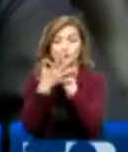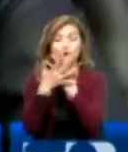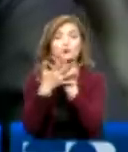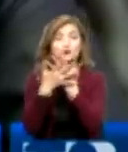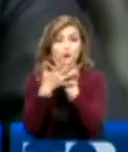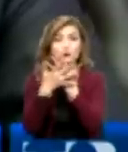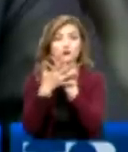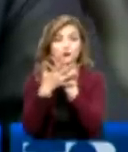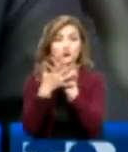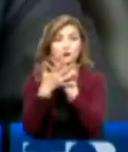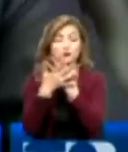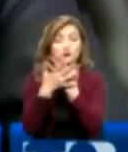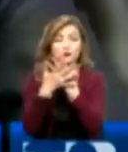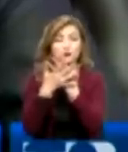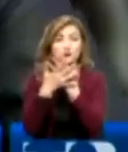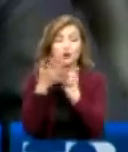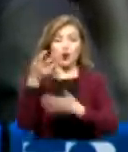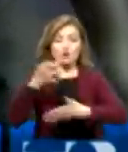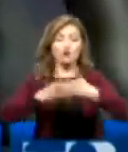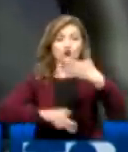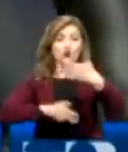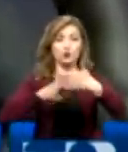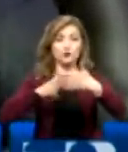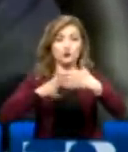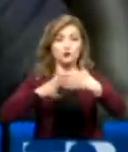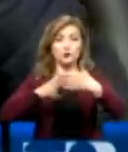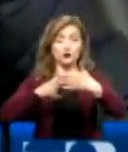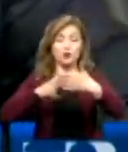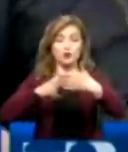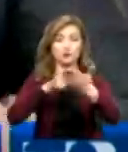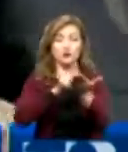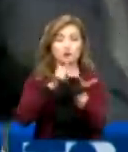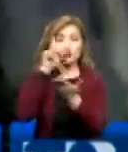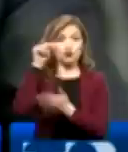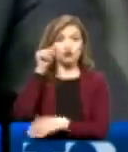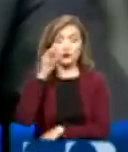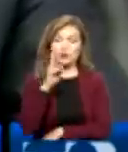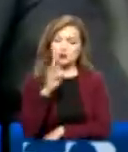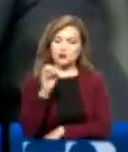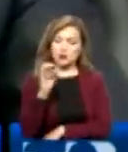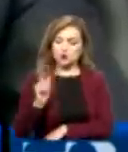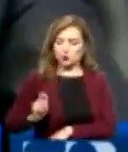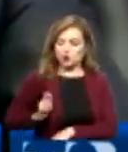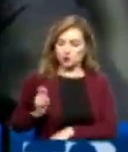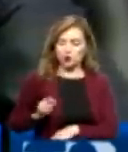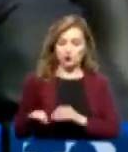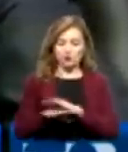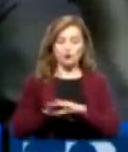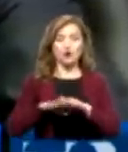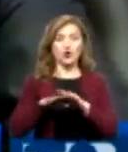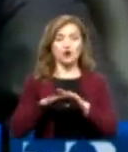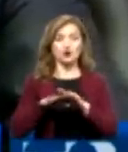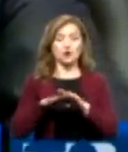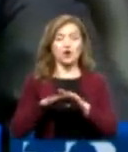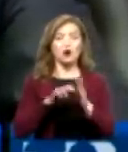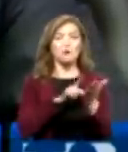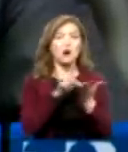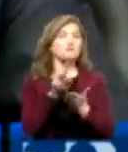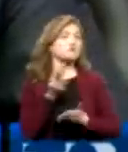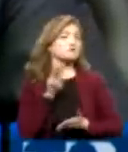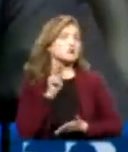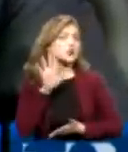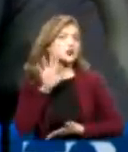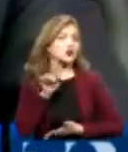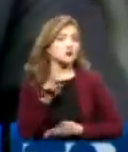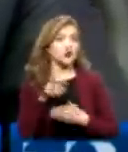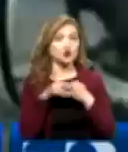libertad, 600, como multa al Estado, 600 salarios básicos unificados y una reparación integral de $5,000 para